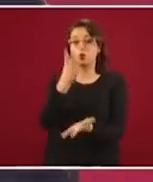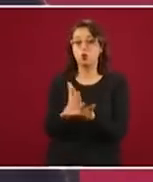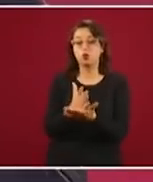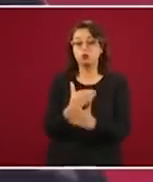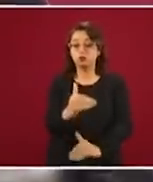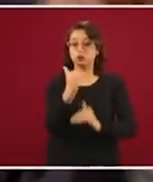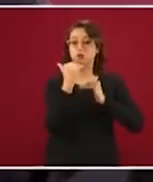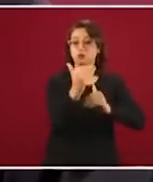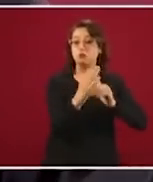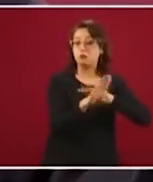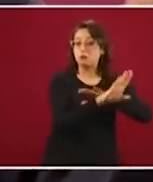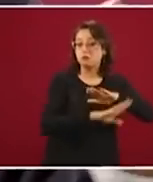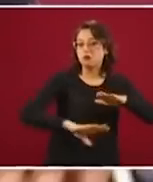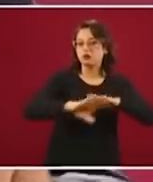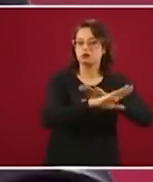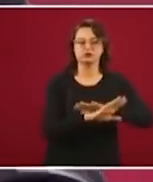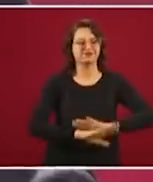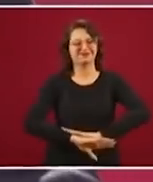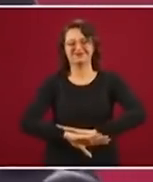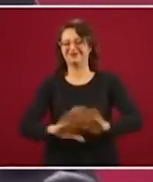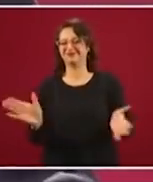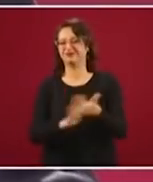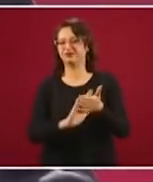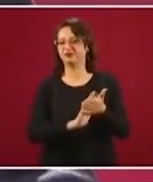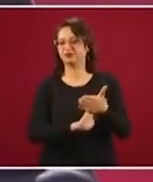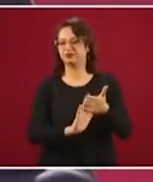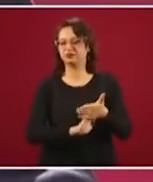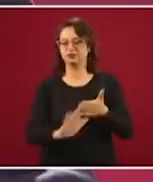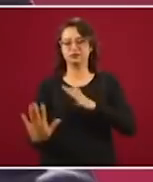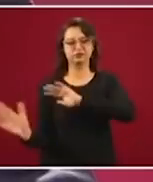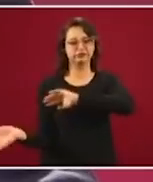Eso también se borra.